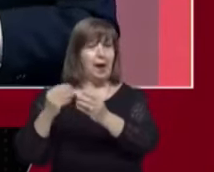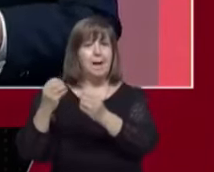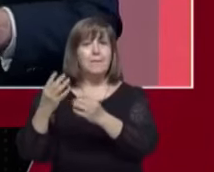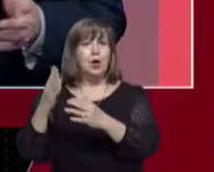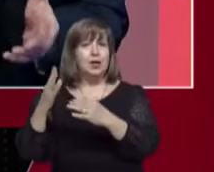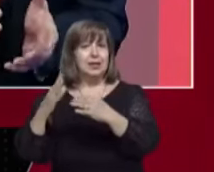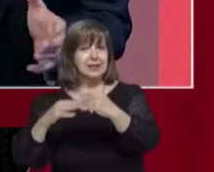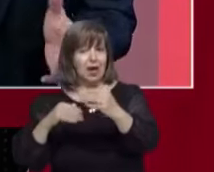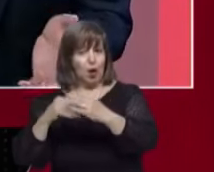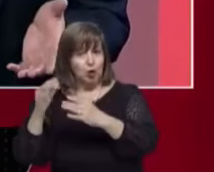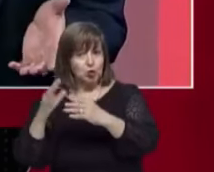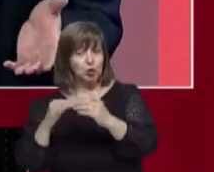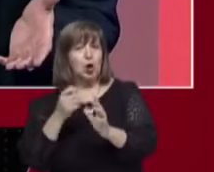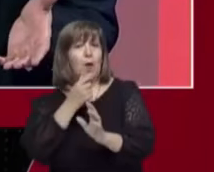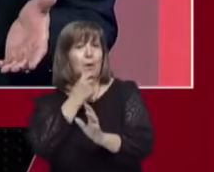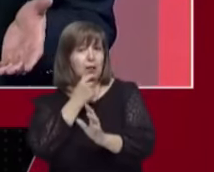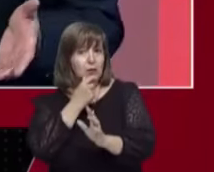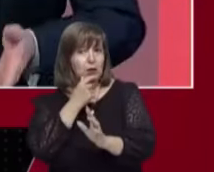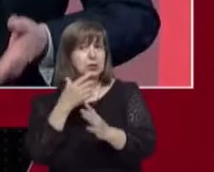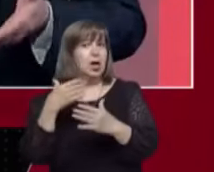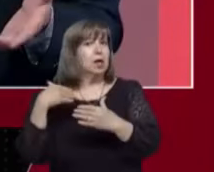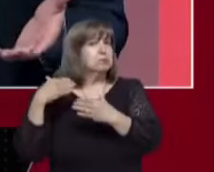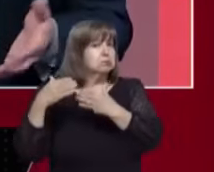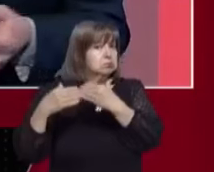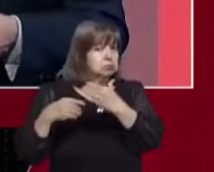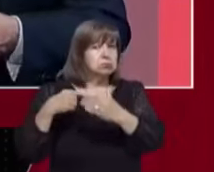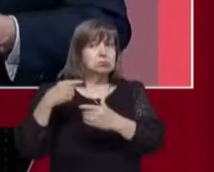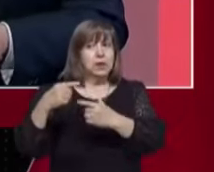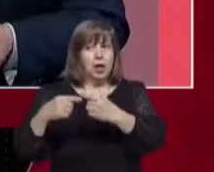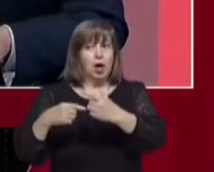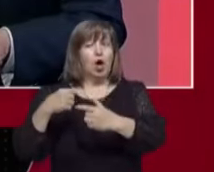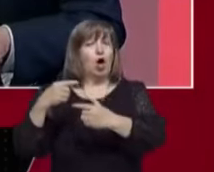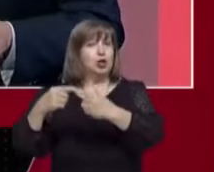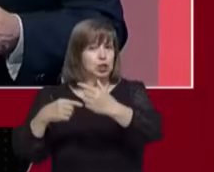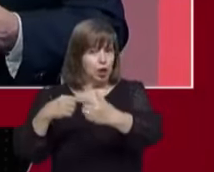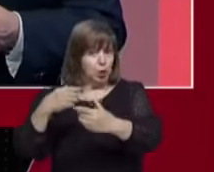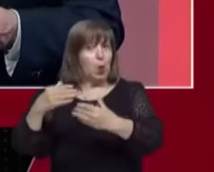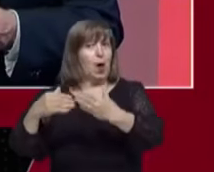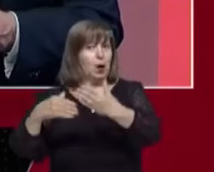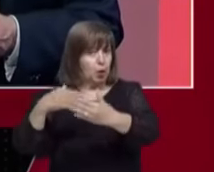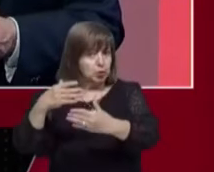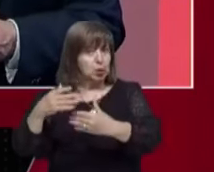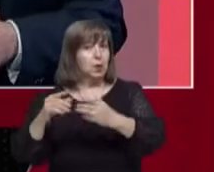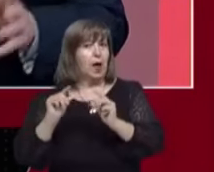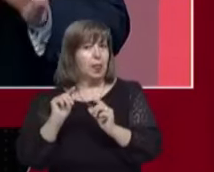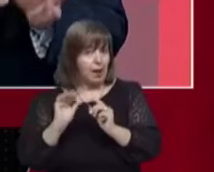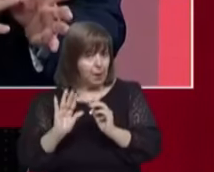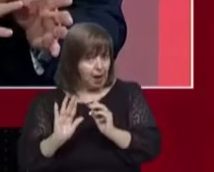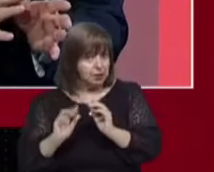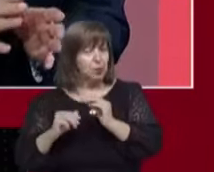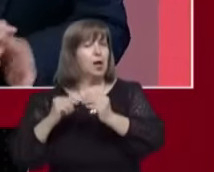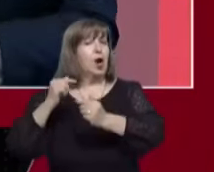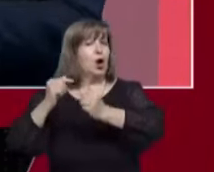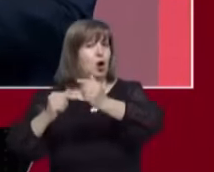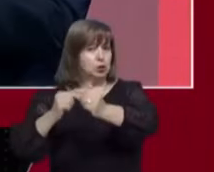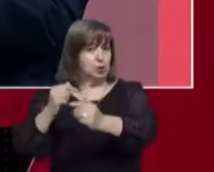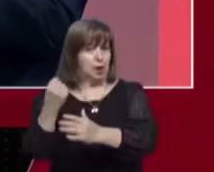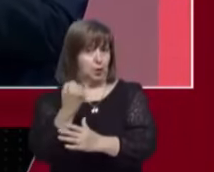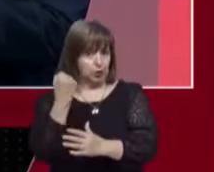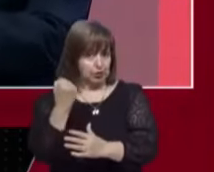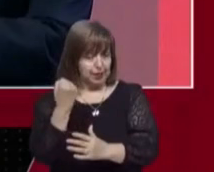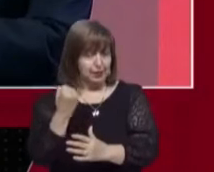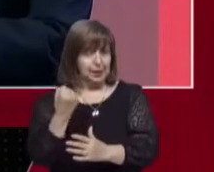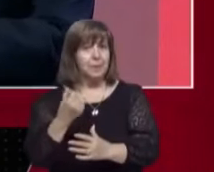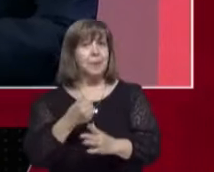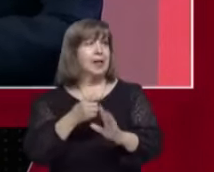construcción que en Mendoza por lo menos están conformes porque están tratando de sostener y ejecutar la obra pública. Esto es importante. Por ejemplo, en el sector